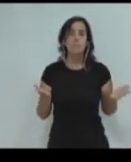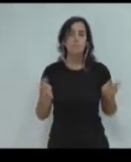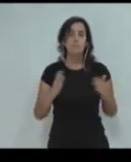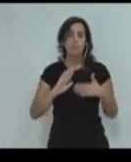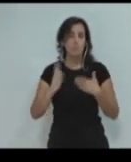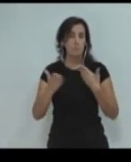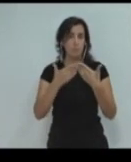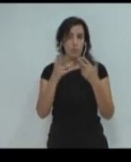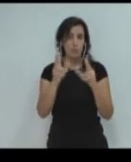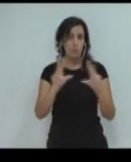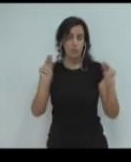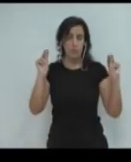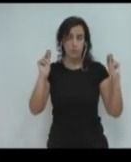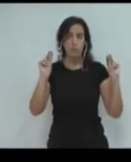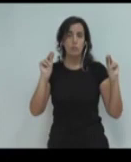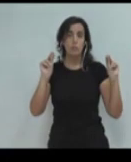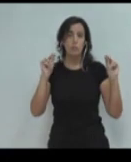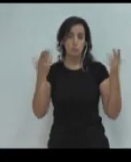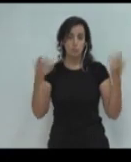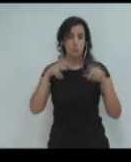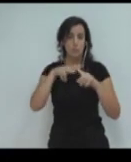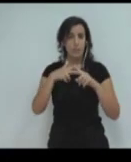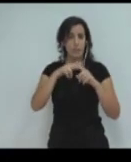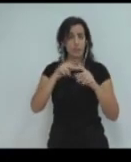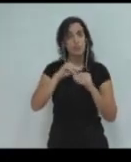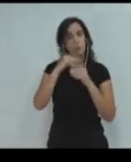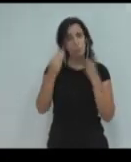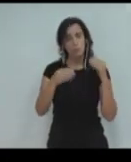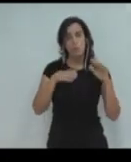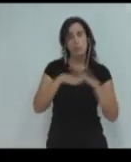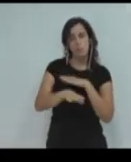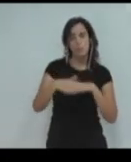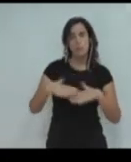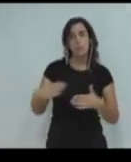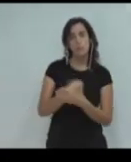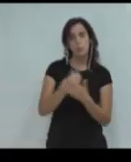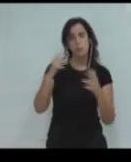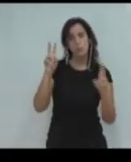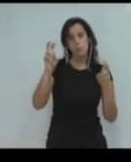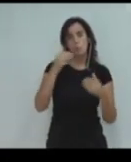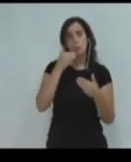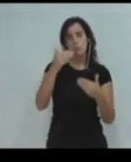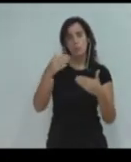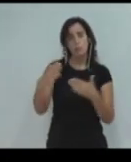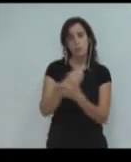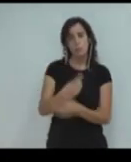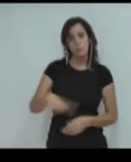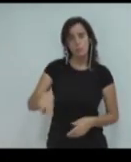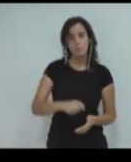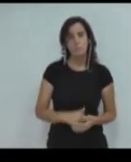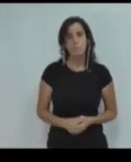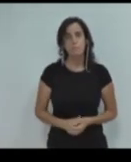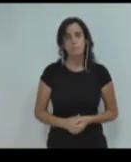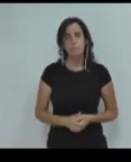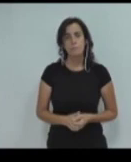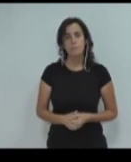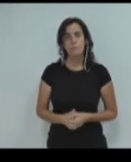por finalizado este taller de documentos accesibles para todos. Muchas gracias a todos. Gracias.